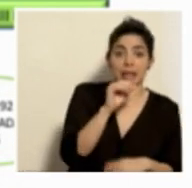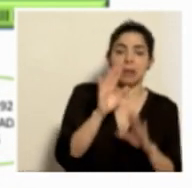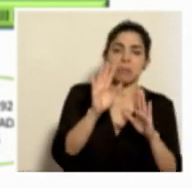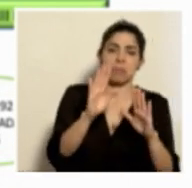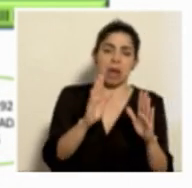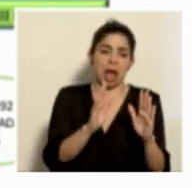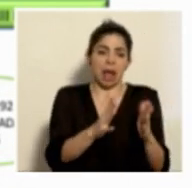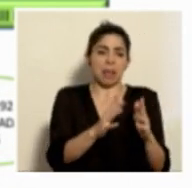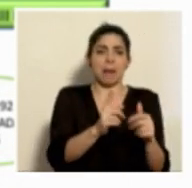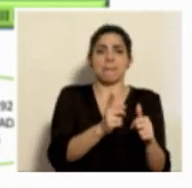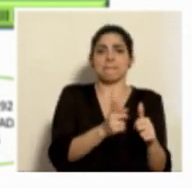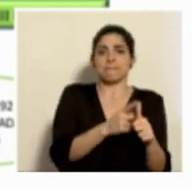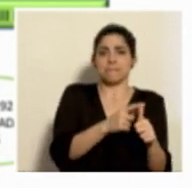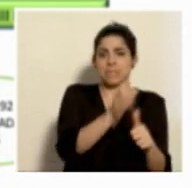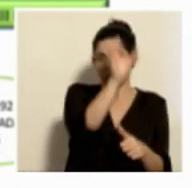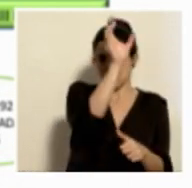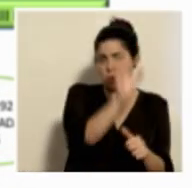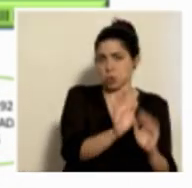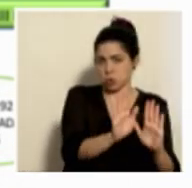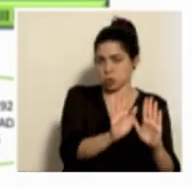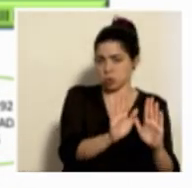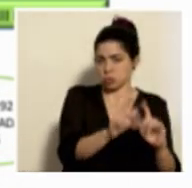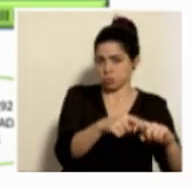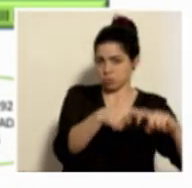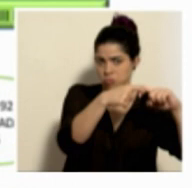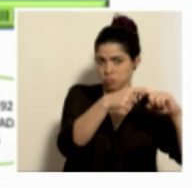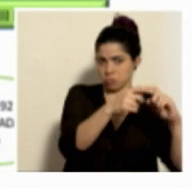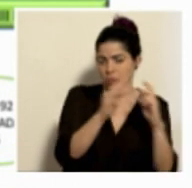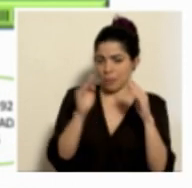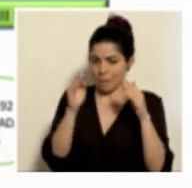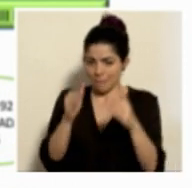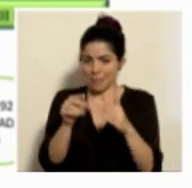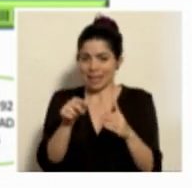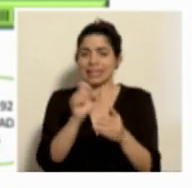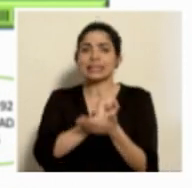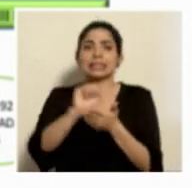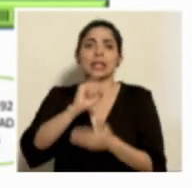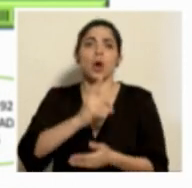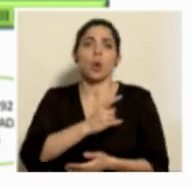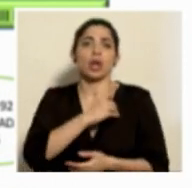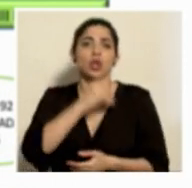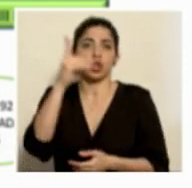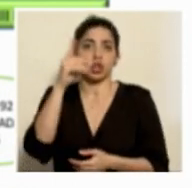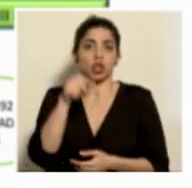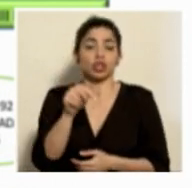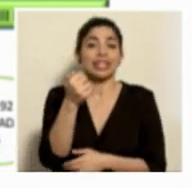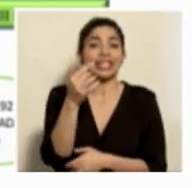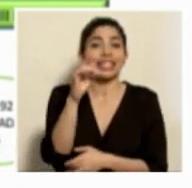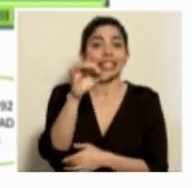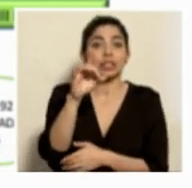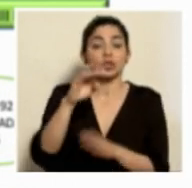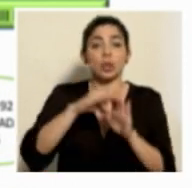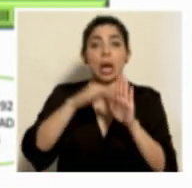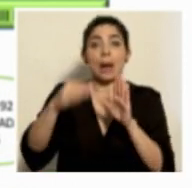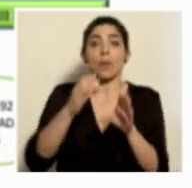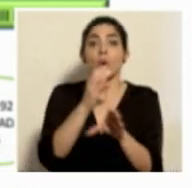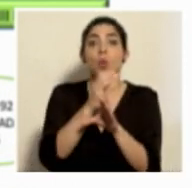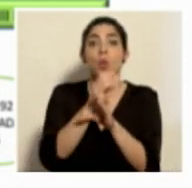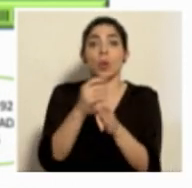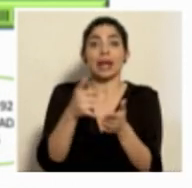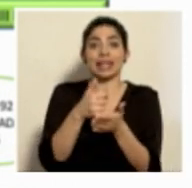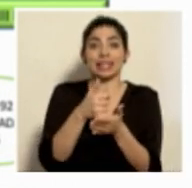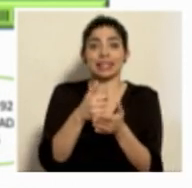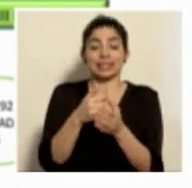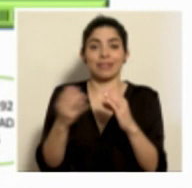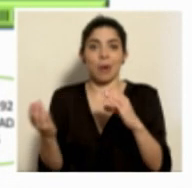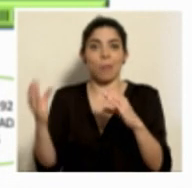a dejar la primera columna un minuto y enfocarme solo en el San Juan de Dios, que serían 18 camas UCI